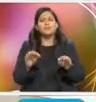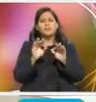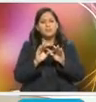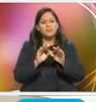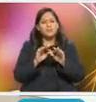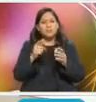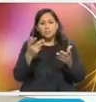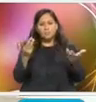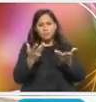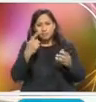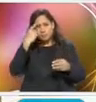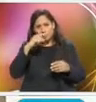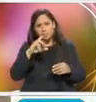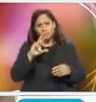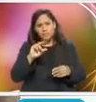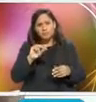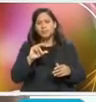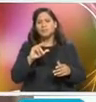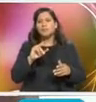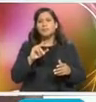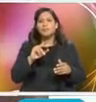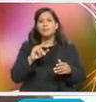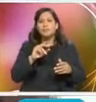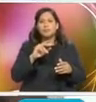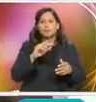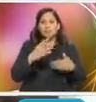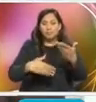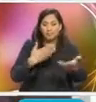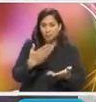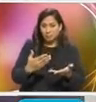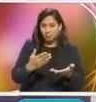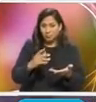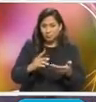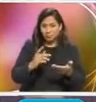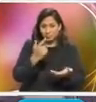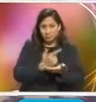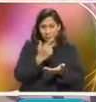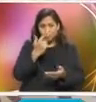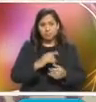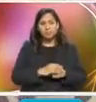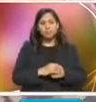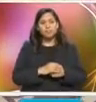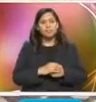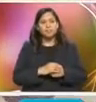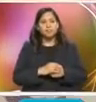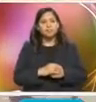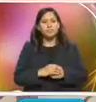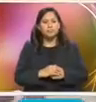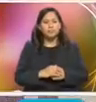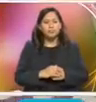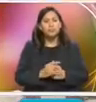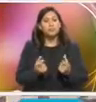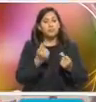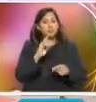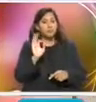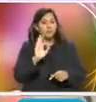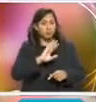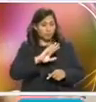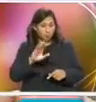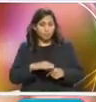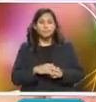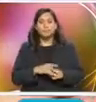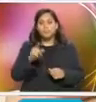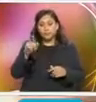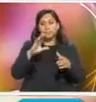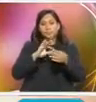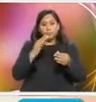llevar a cabo para no caer en estas consecuencias fatales, ¿no? Incluso en grados de mortalidad? Así es. Bueno, tú lo has